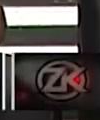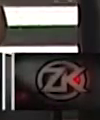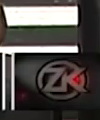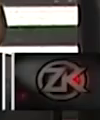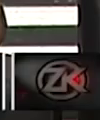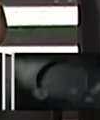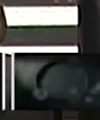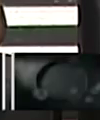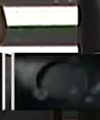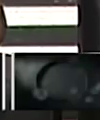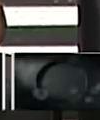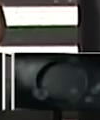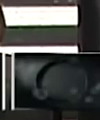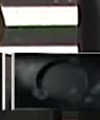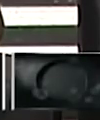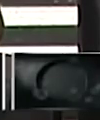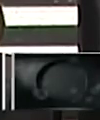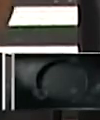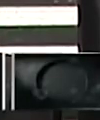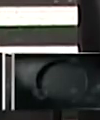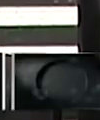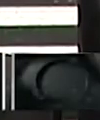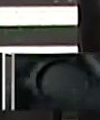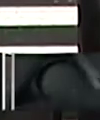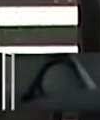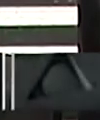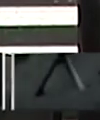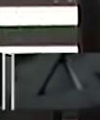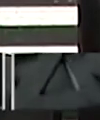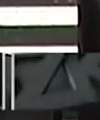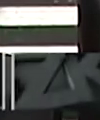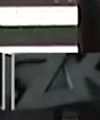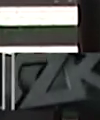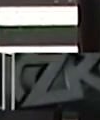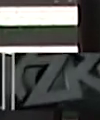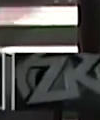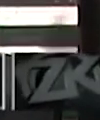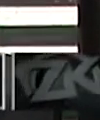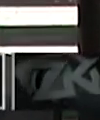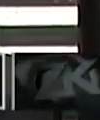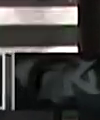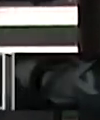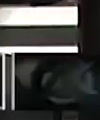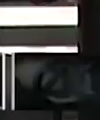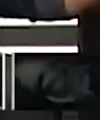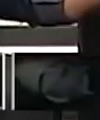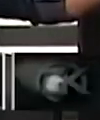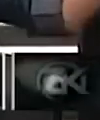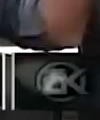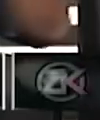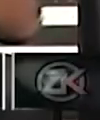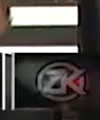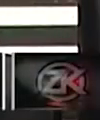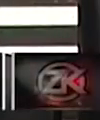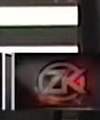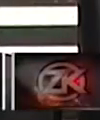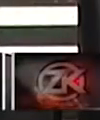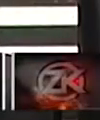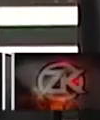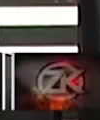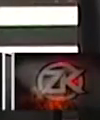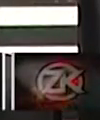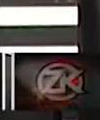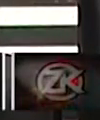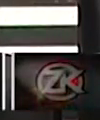es que supuestamente agarraron a unos muchachos con $1,000,000 en Dominicana y que era